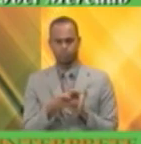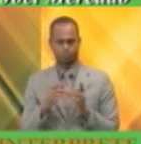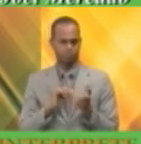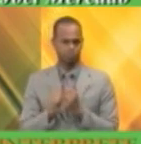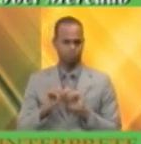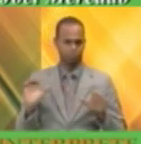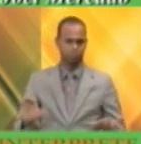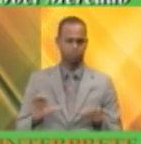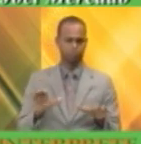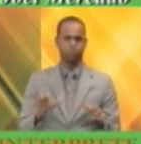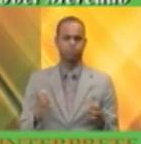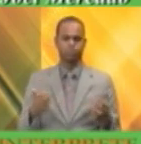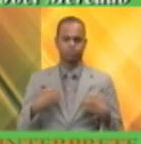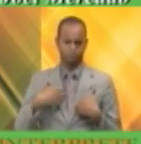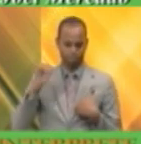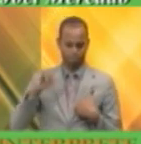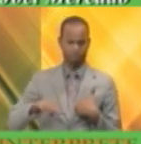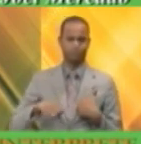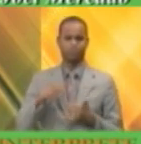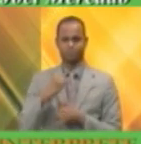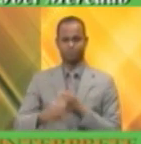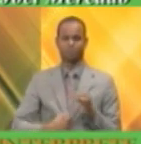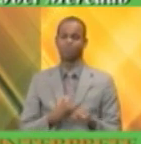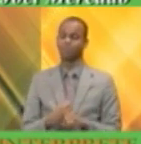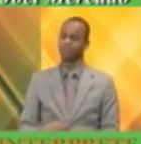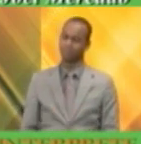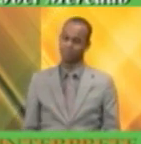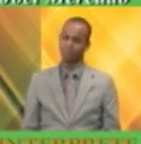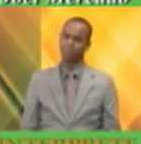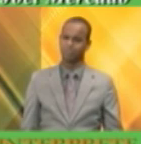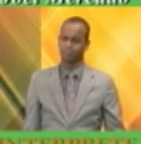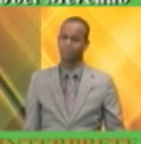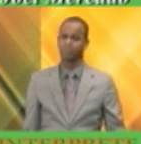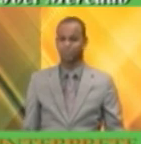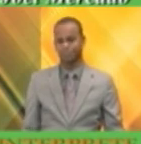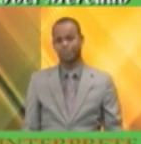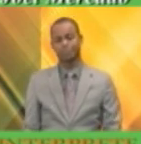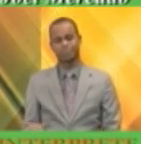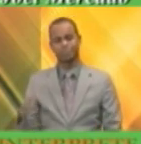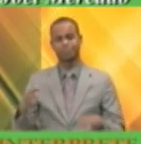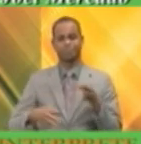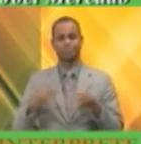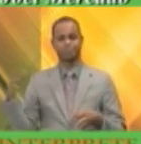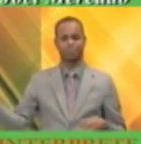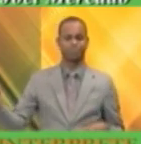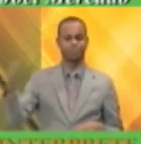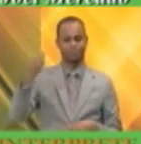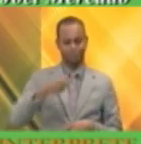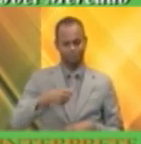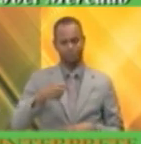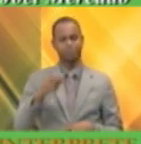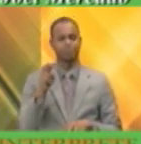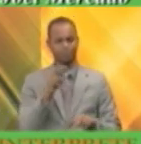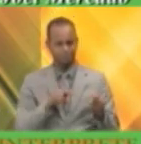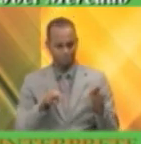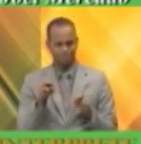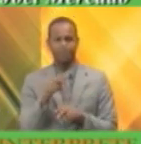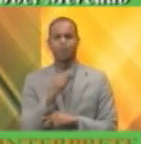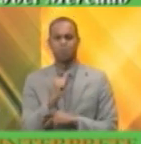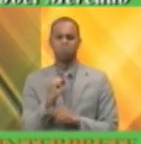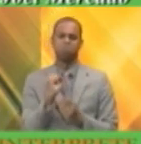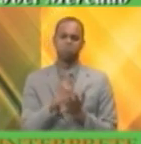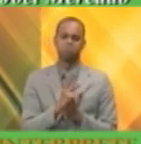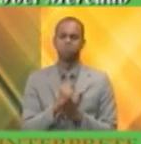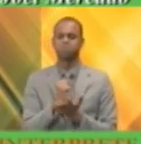convencionales, tiene esos jueces internacionales. Entonces no lo proporcionó, porque es una federación que nos apoya muy